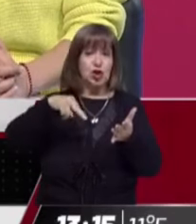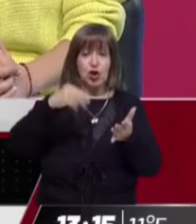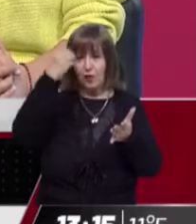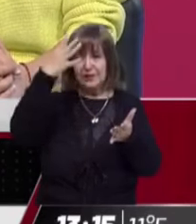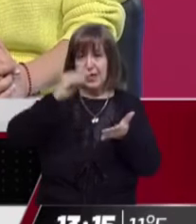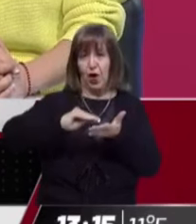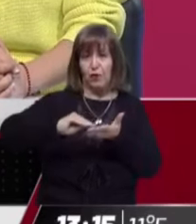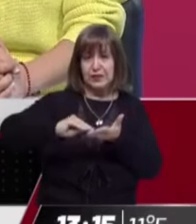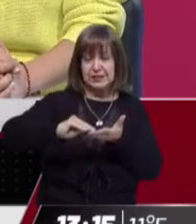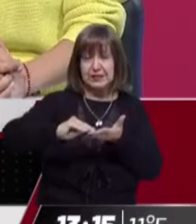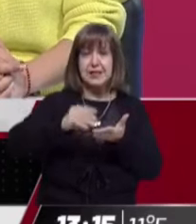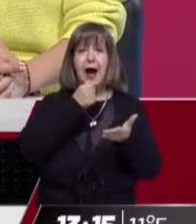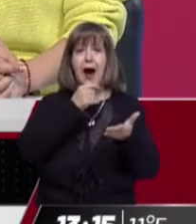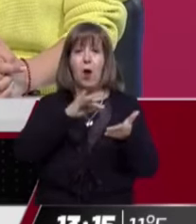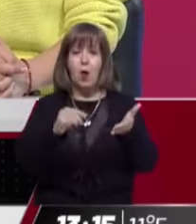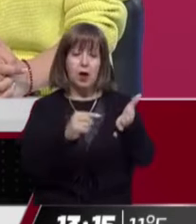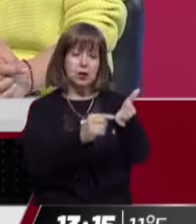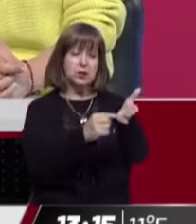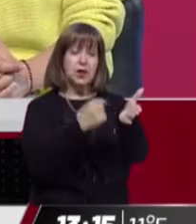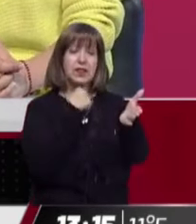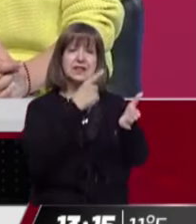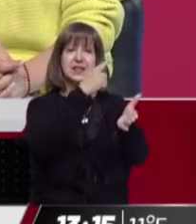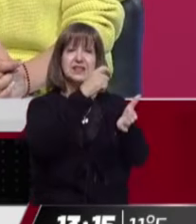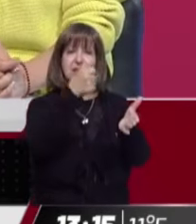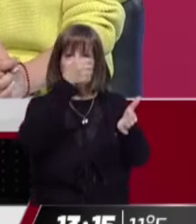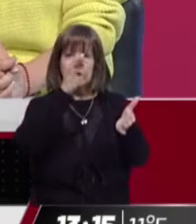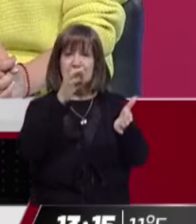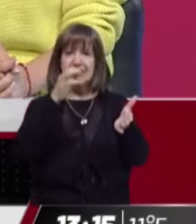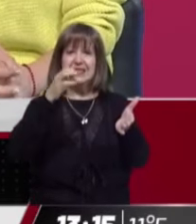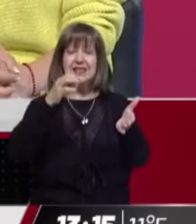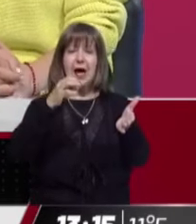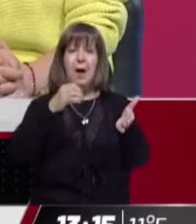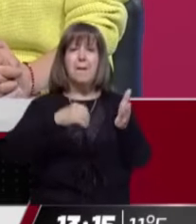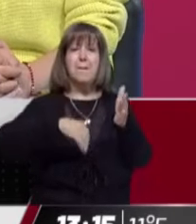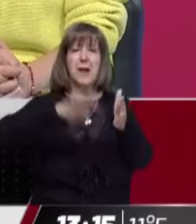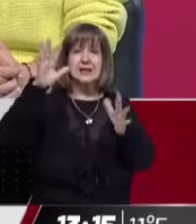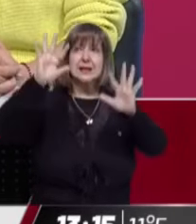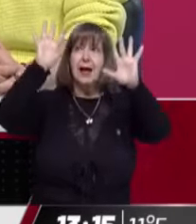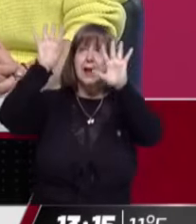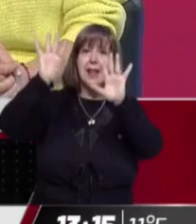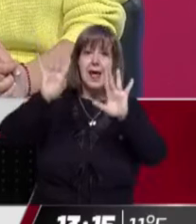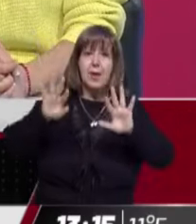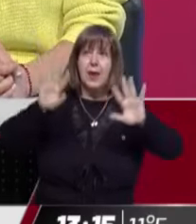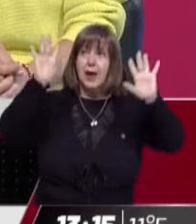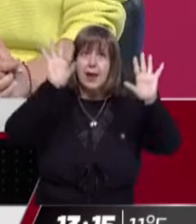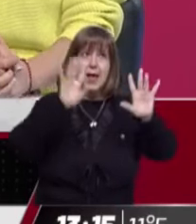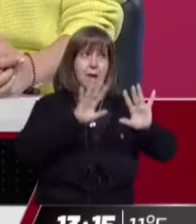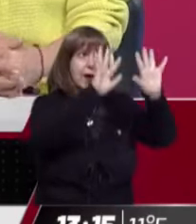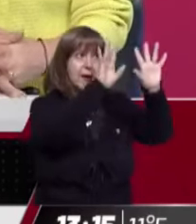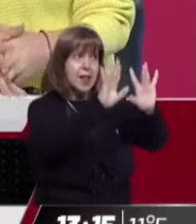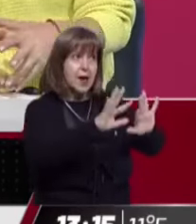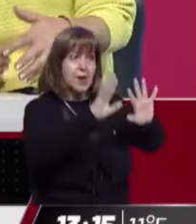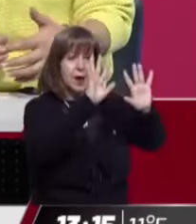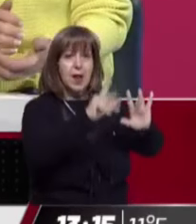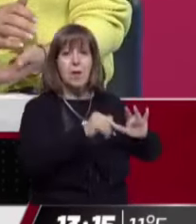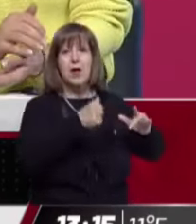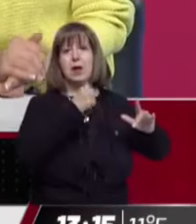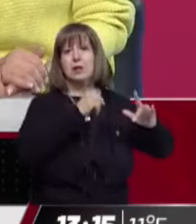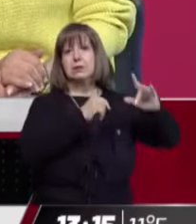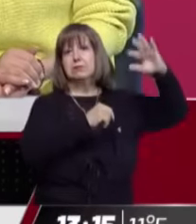Irrigación, se muestra que hay un 160% más de nieve en la cuenca del Atuel que la media histórica.